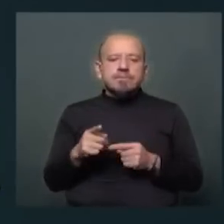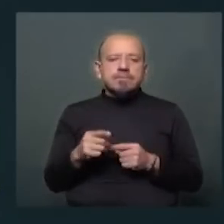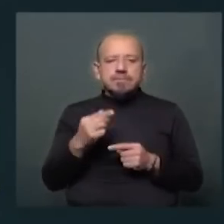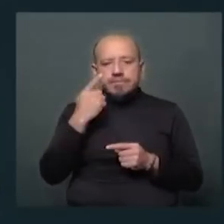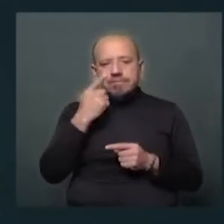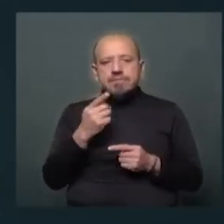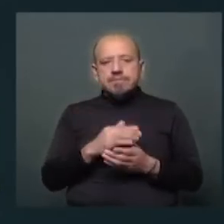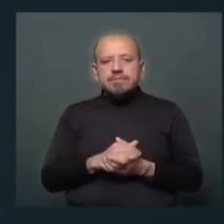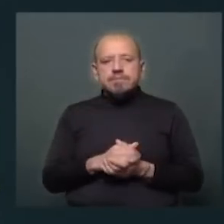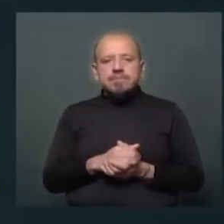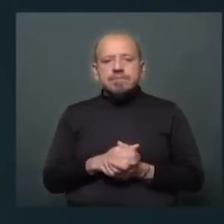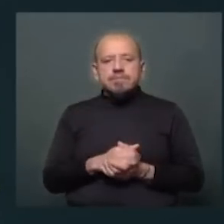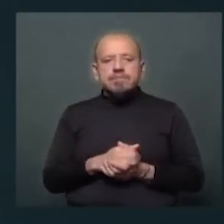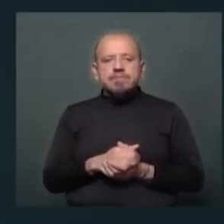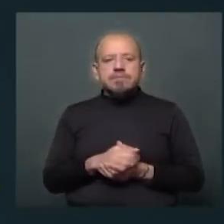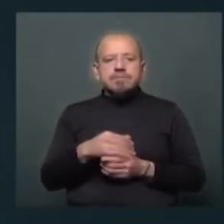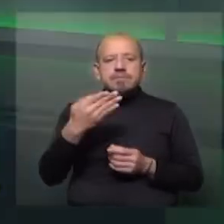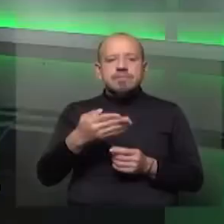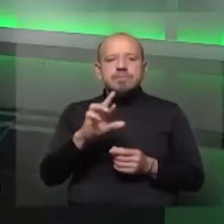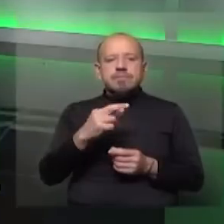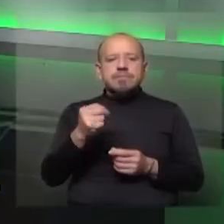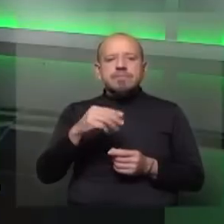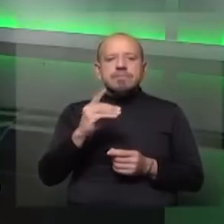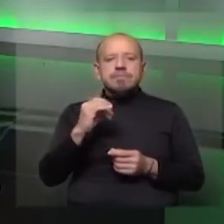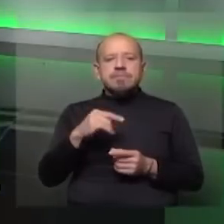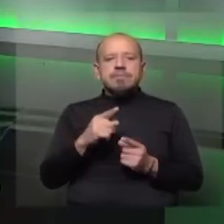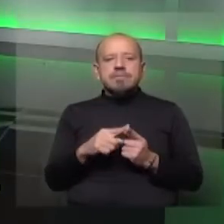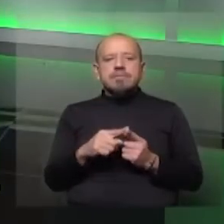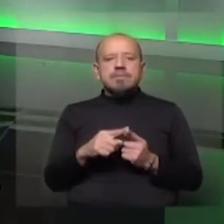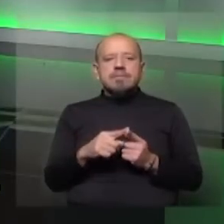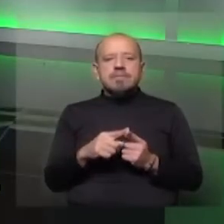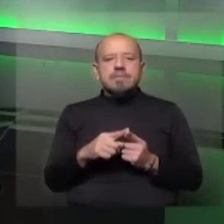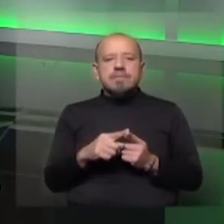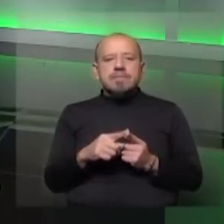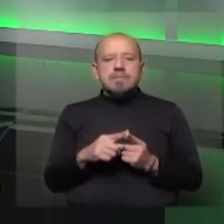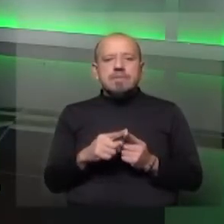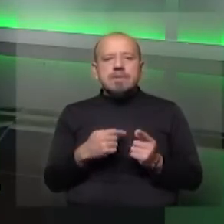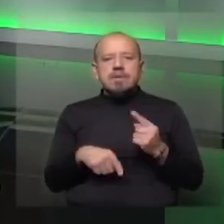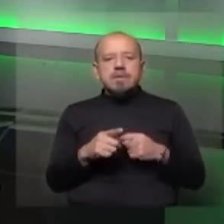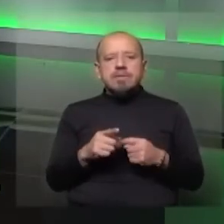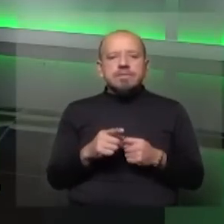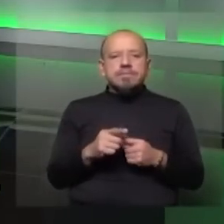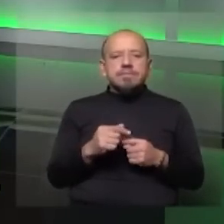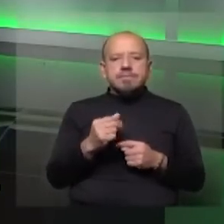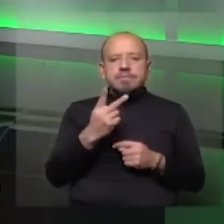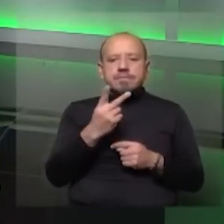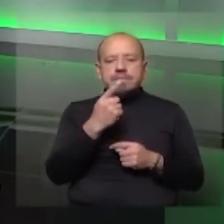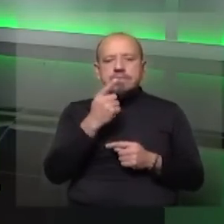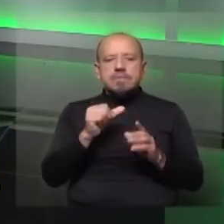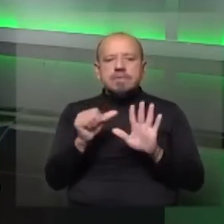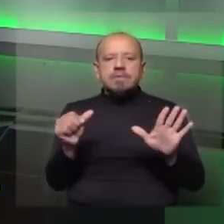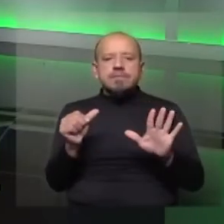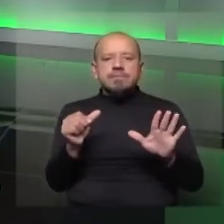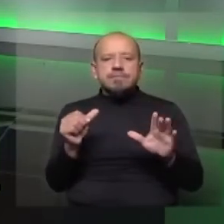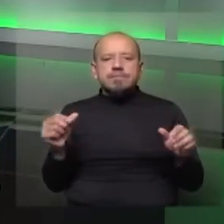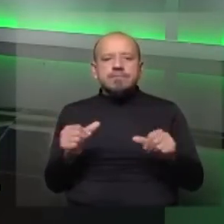ver este y bueno Lu Brandon es un ni hablar no y ellos mismos conat en 2006 porque han hecho